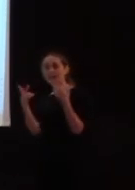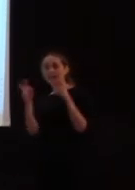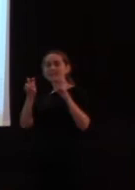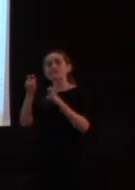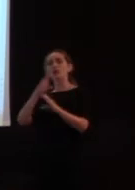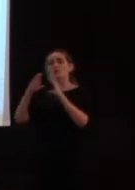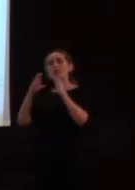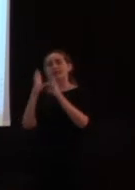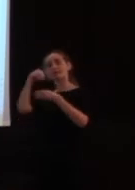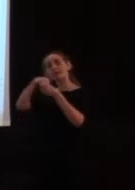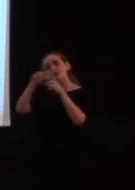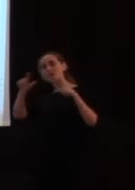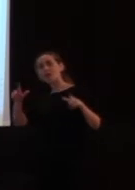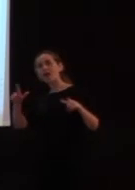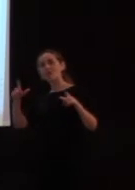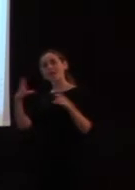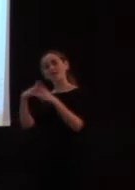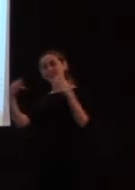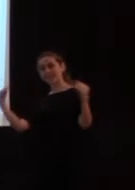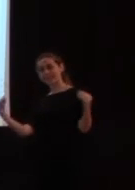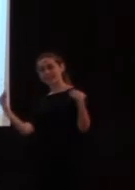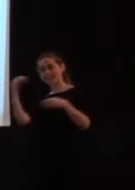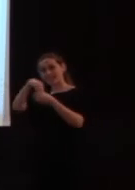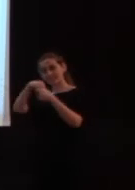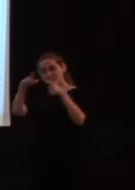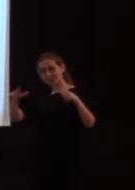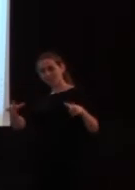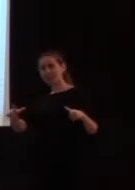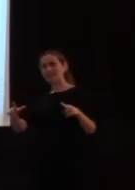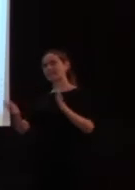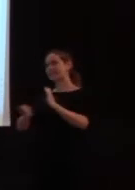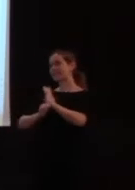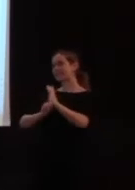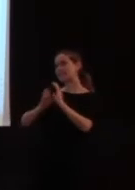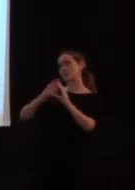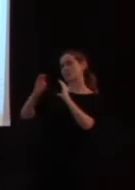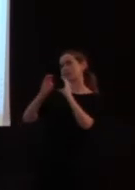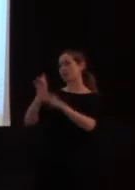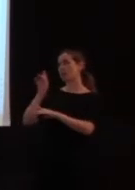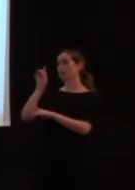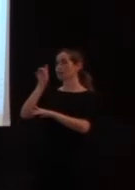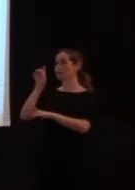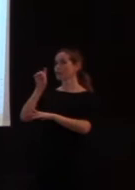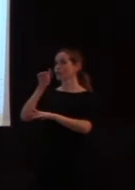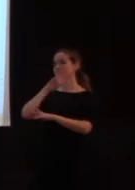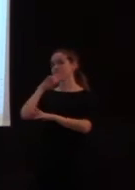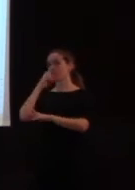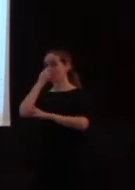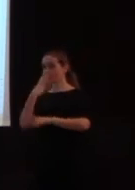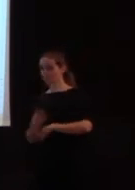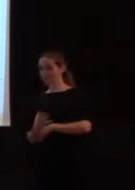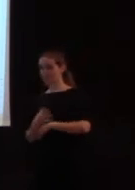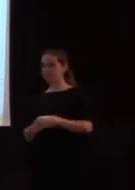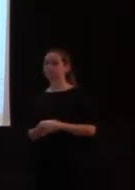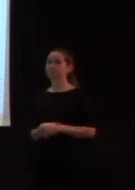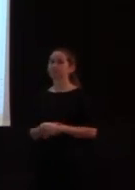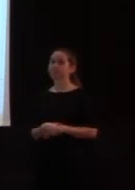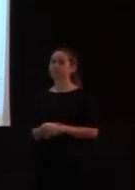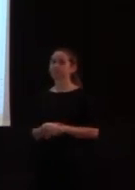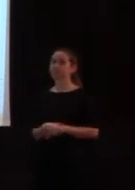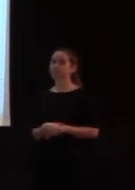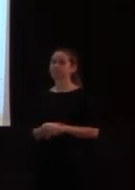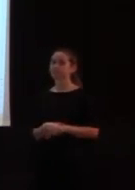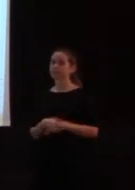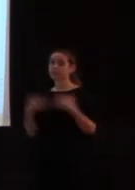y entenderse en clase, estrategias comunicativas de los docentes bien valoradas. Esto es lo que vamos a contar. ¿Qué son?